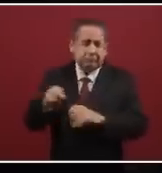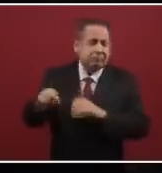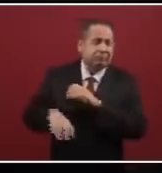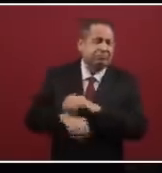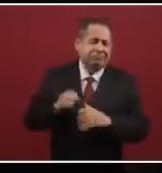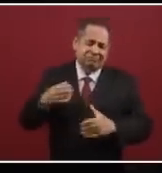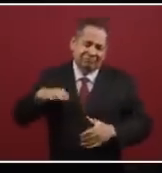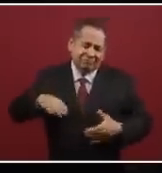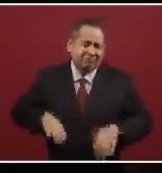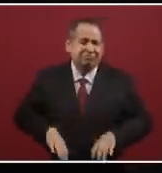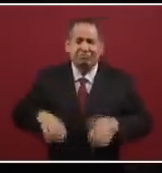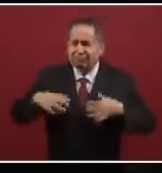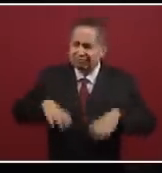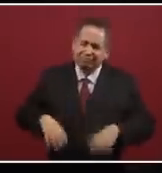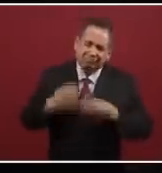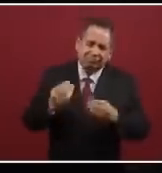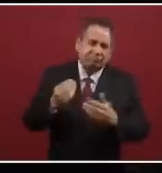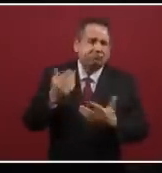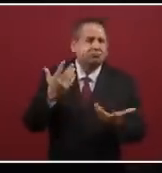deporte, son las que